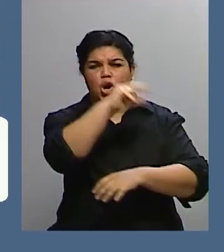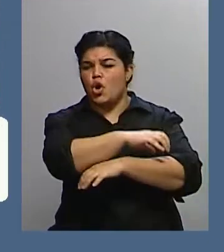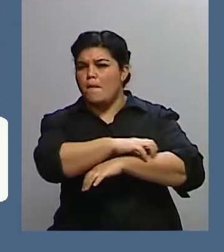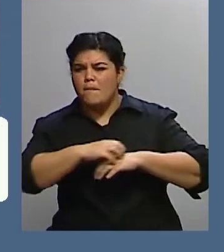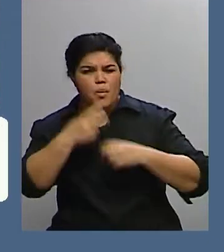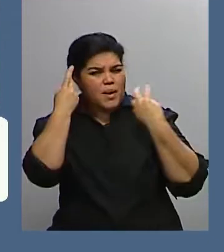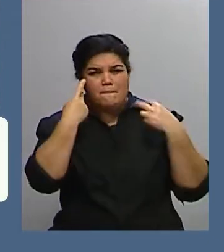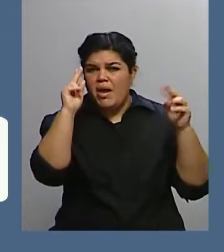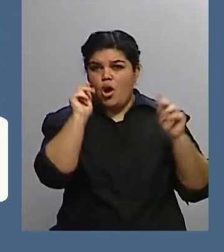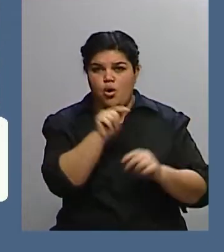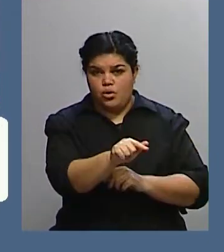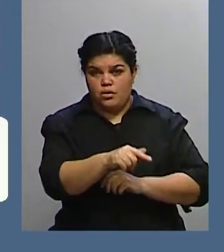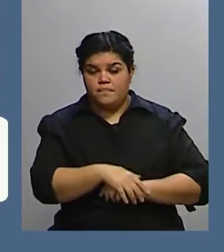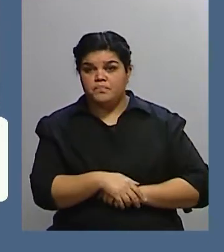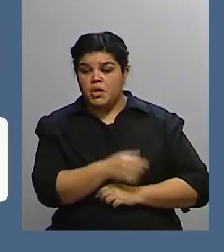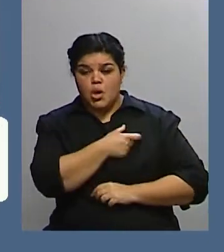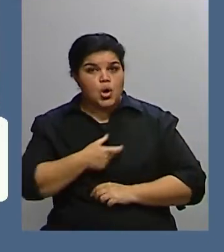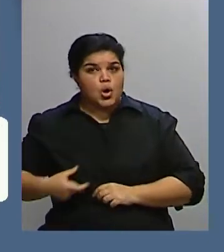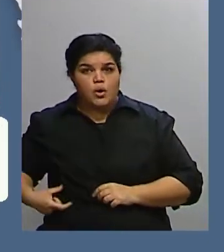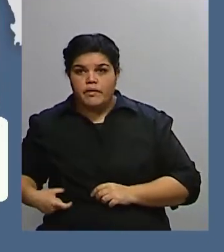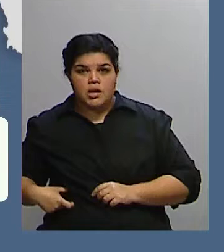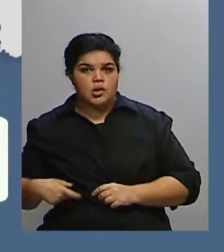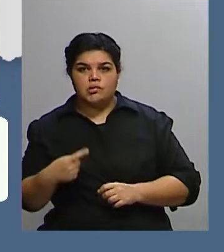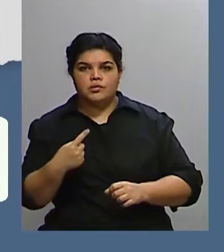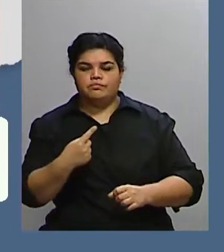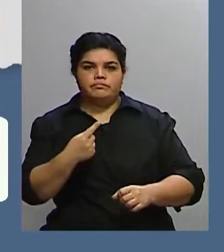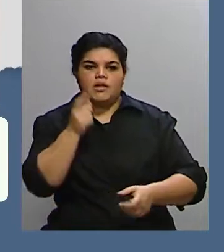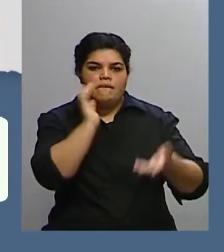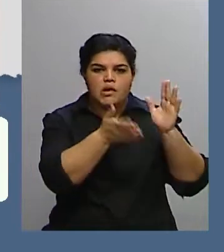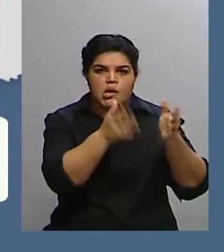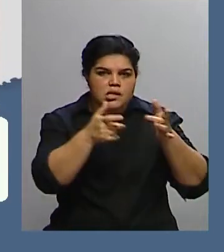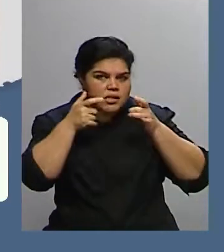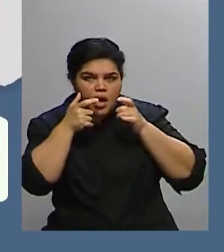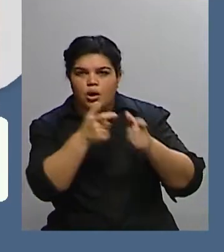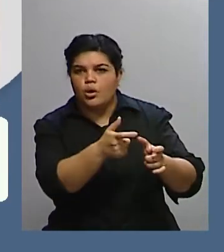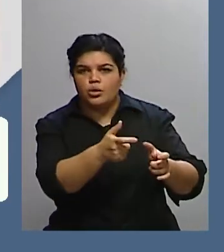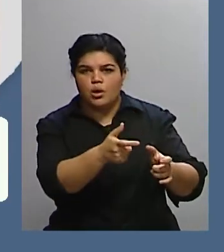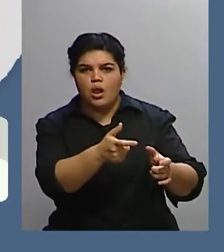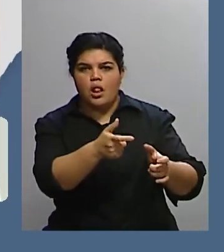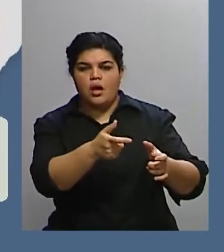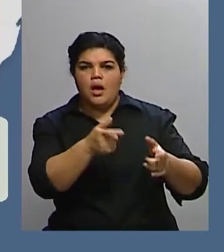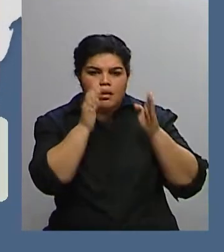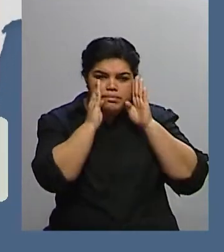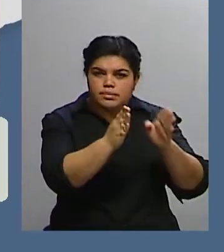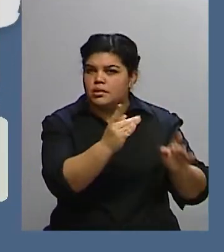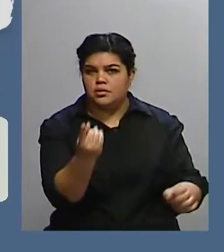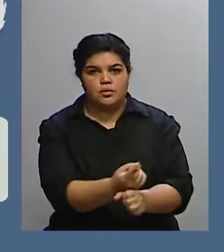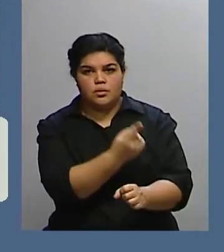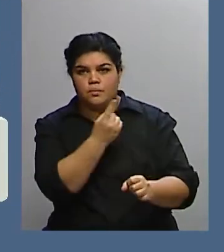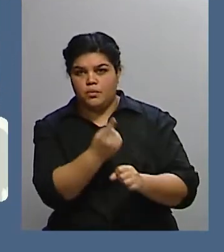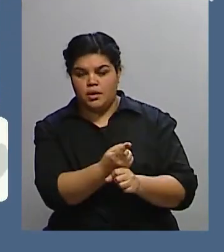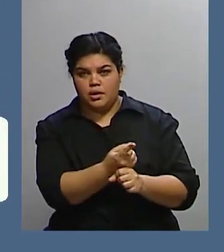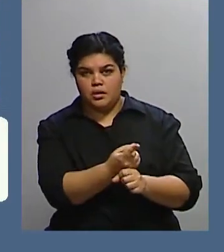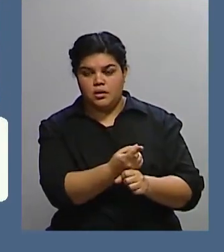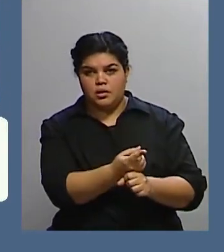no logra digamos, ni controlar el hecho de la violencia propiamente tal, ni menos tratar de